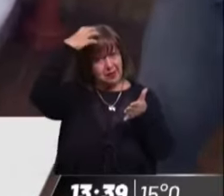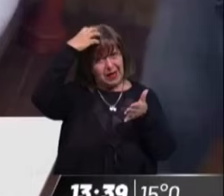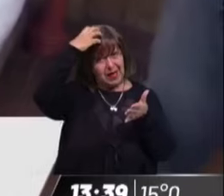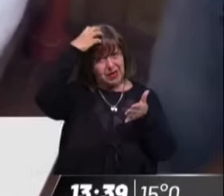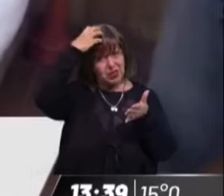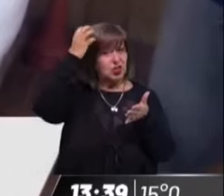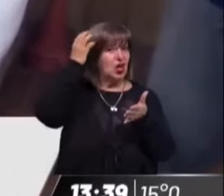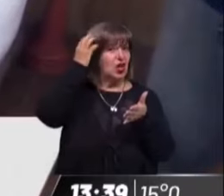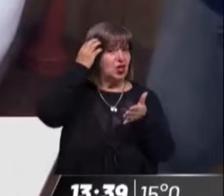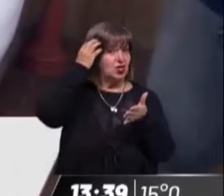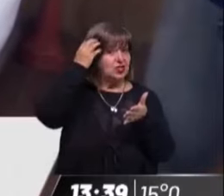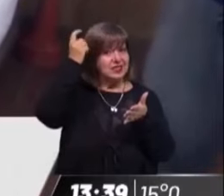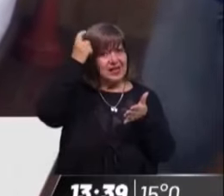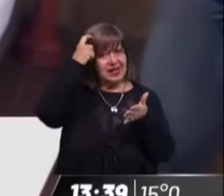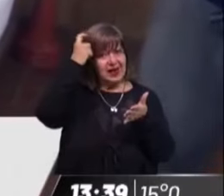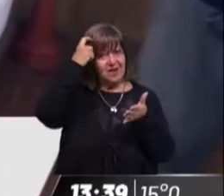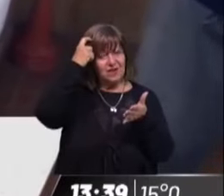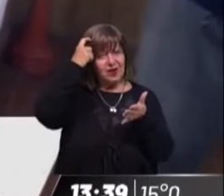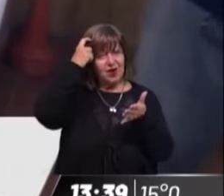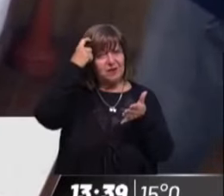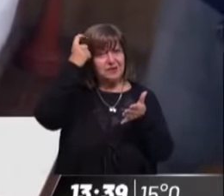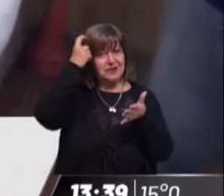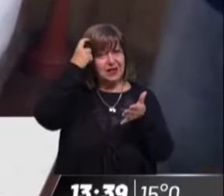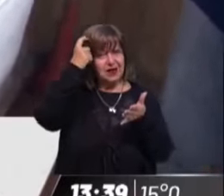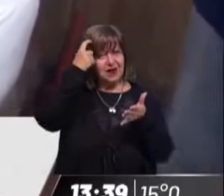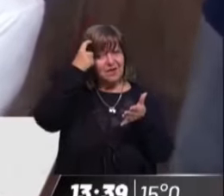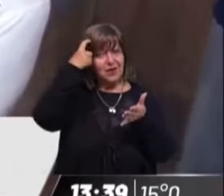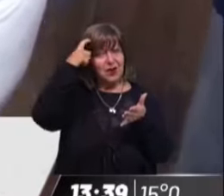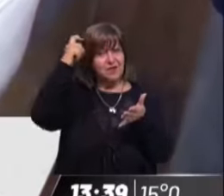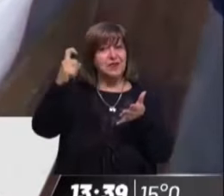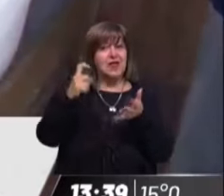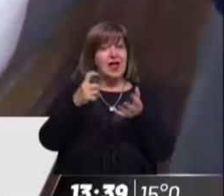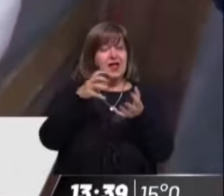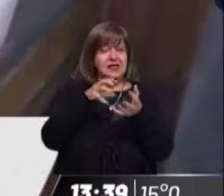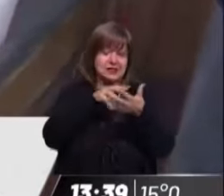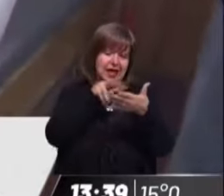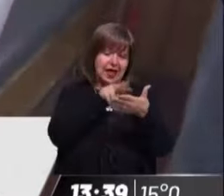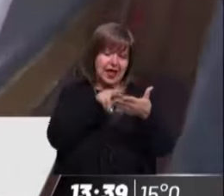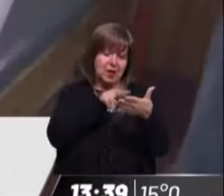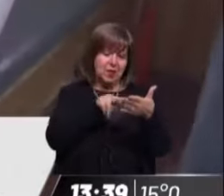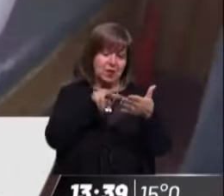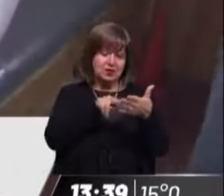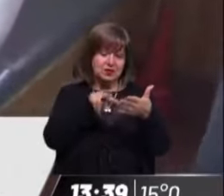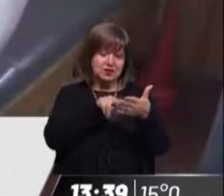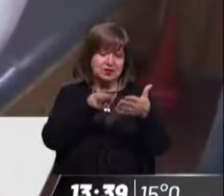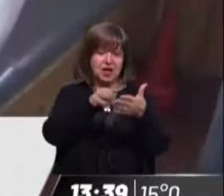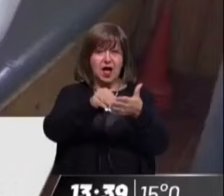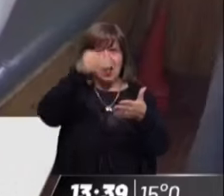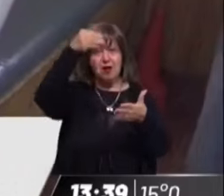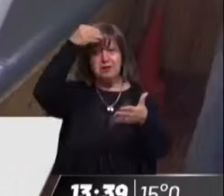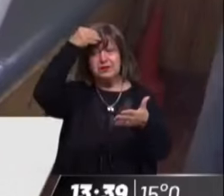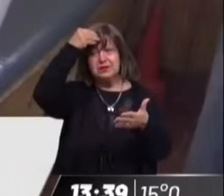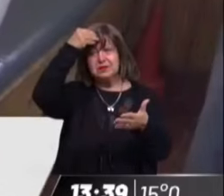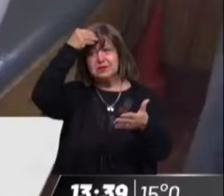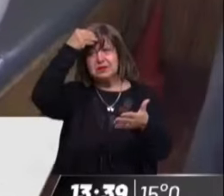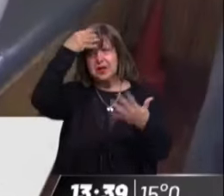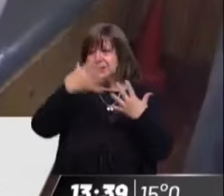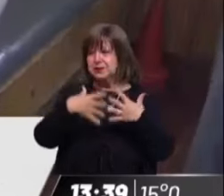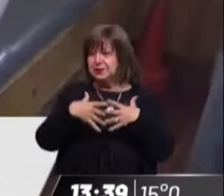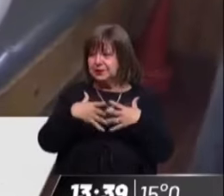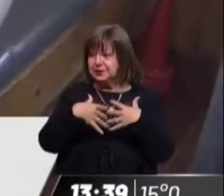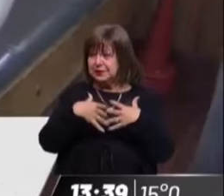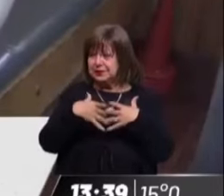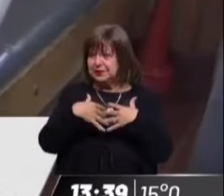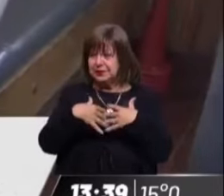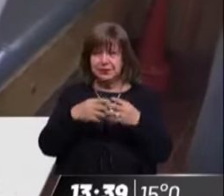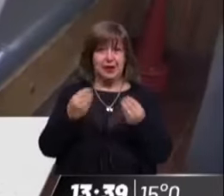hacemos, por ejemplo... activar y aplicar agilizar nuestro cerebro.